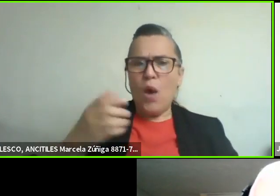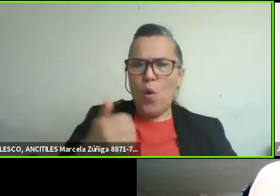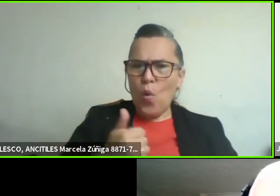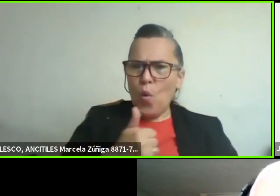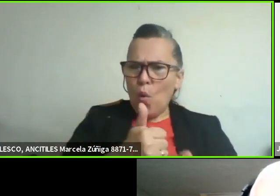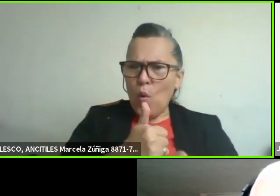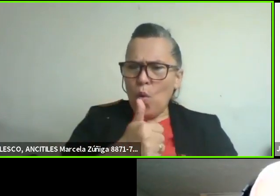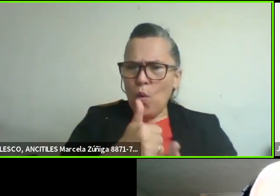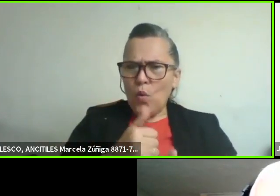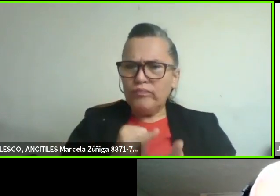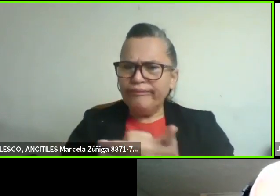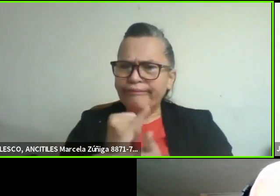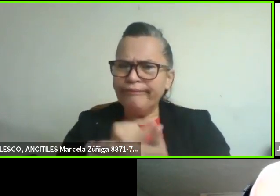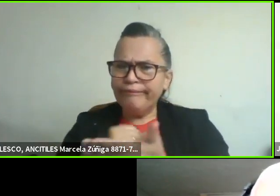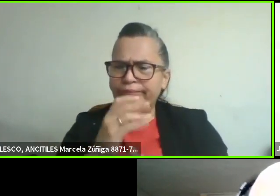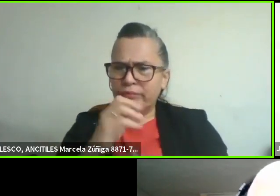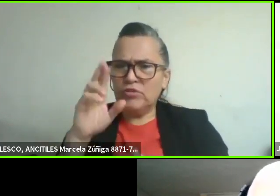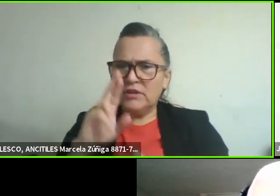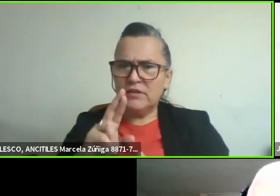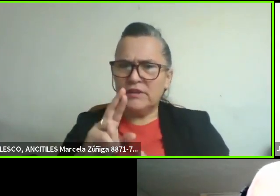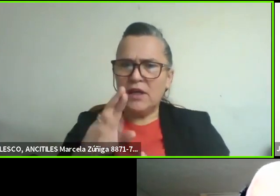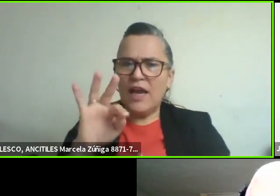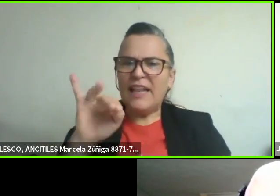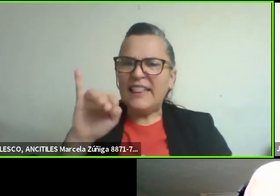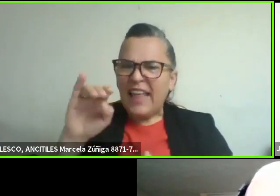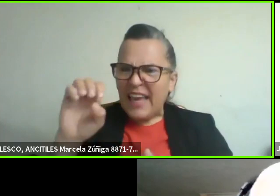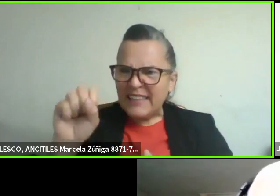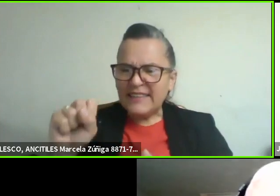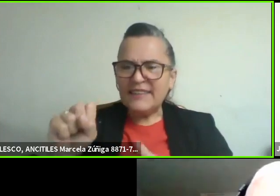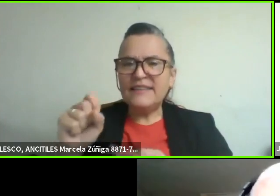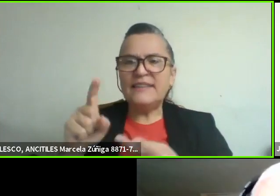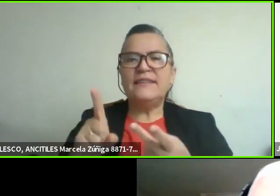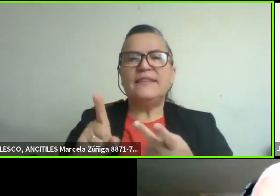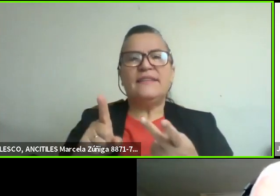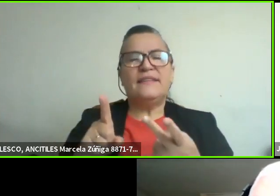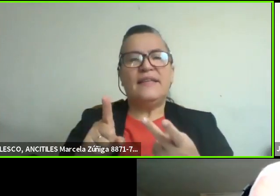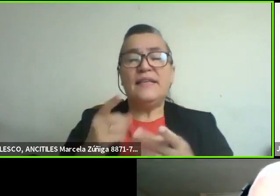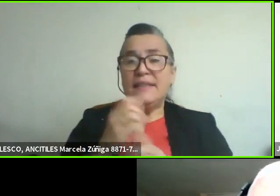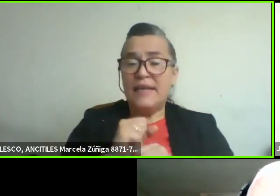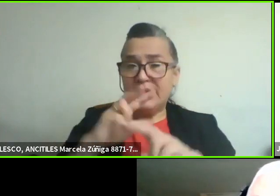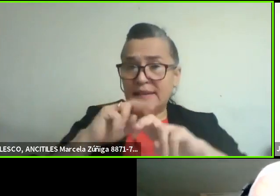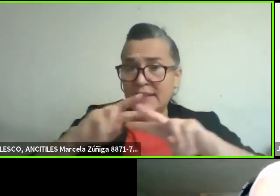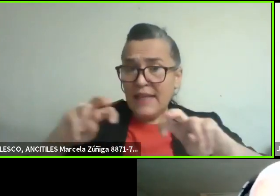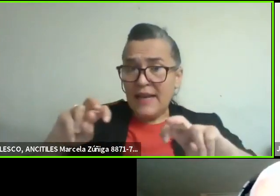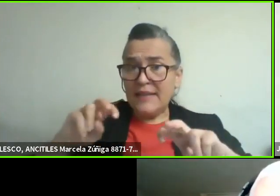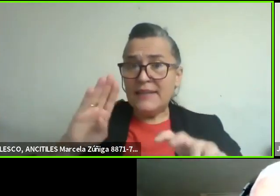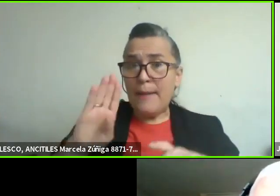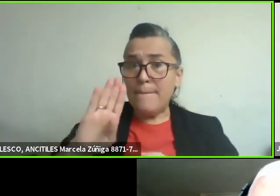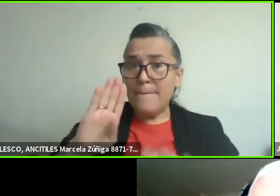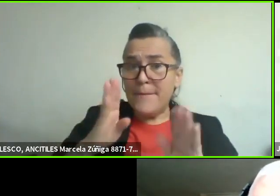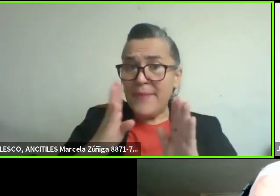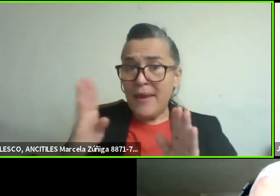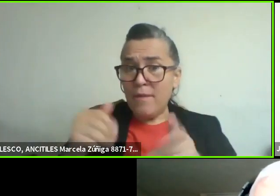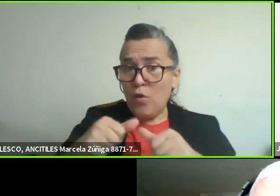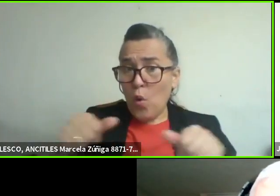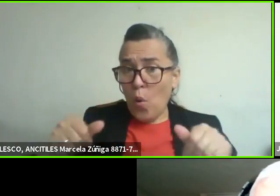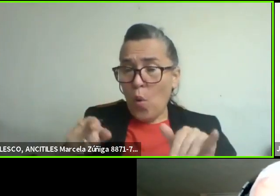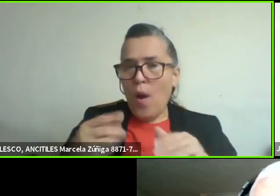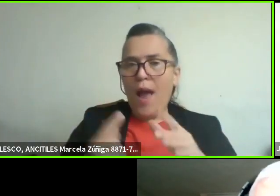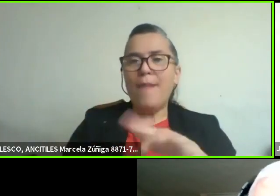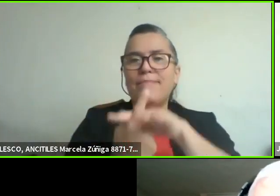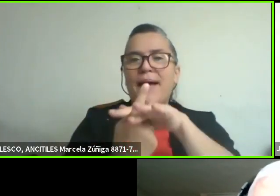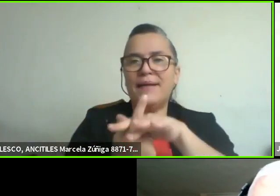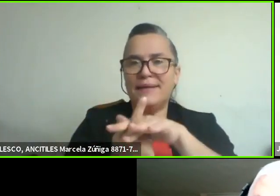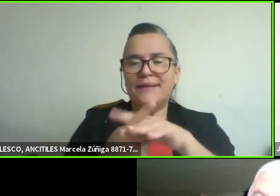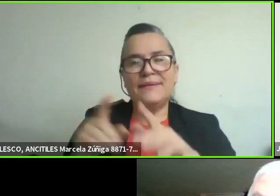con la investigación en costa rica con tesis etcétera y de hecho cuando se hacen análisis bibliométricos aparece y ha aparecido común